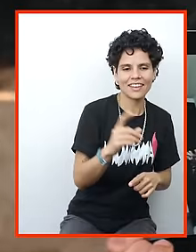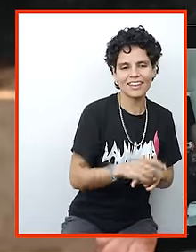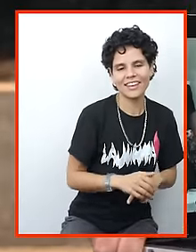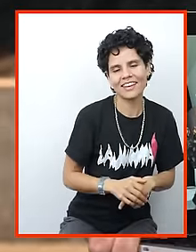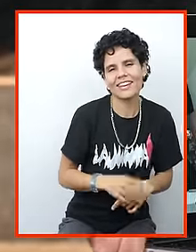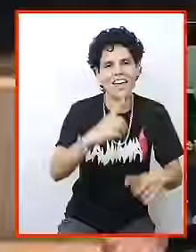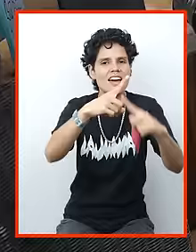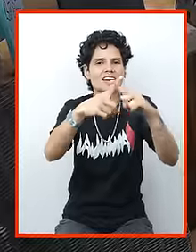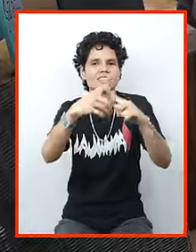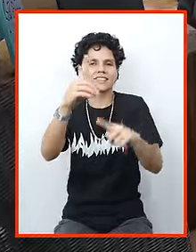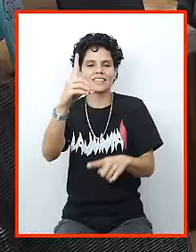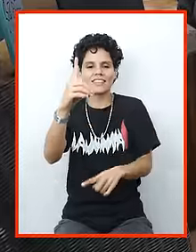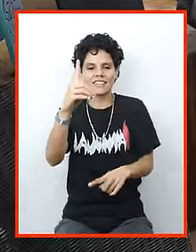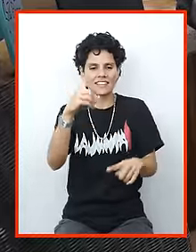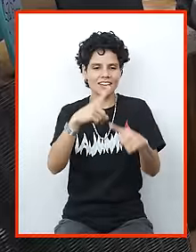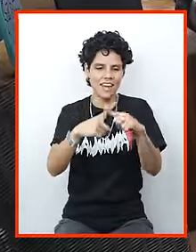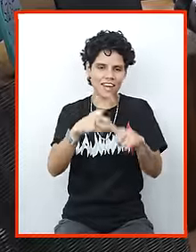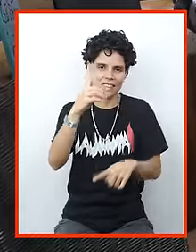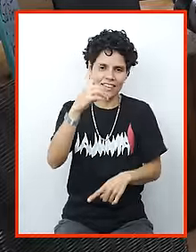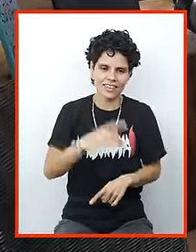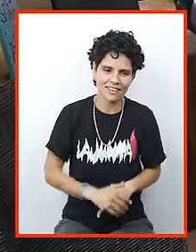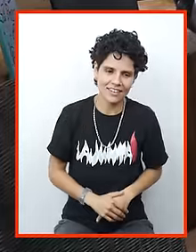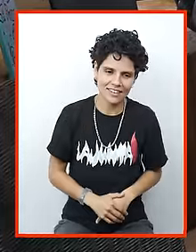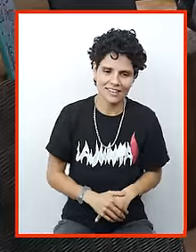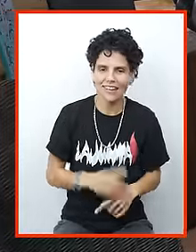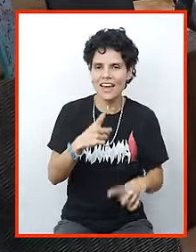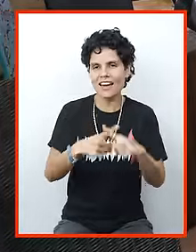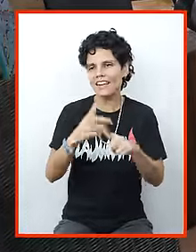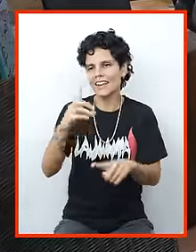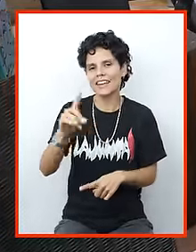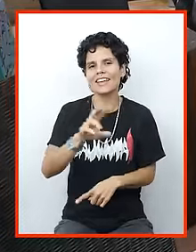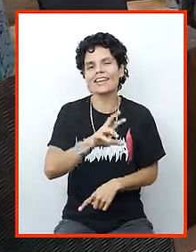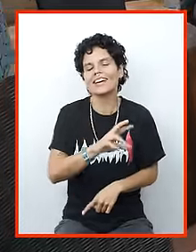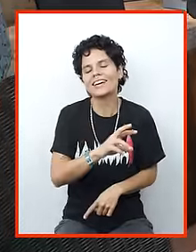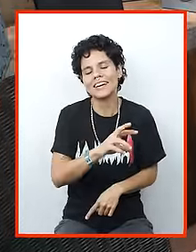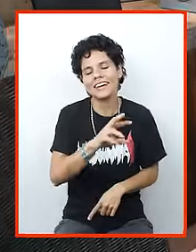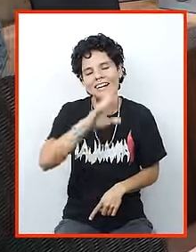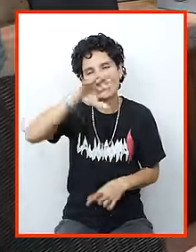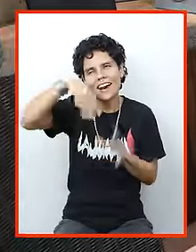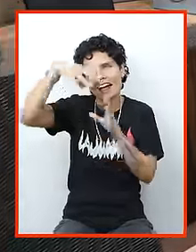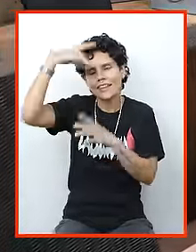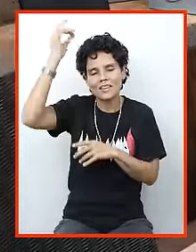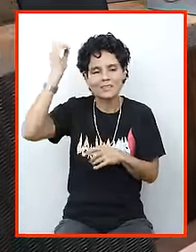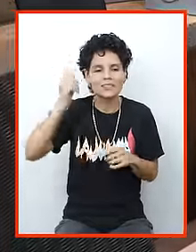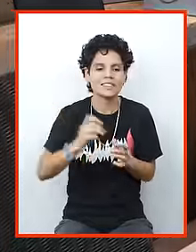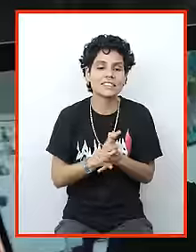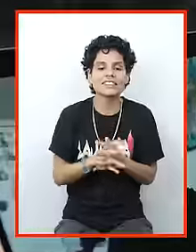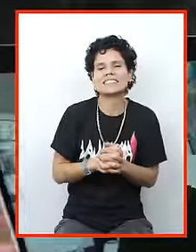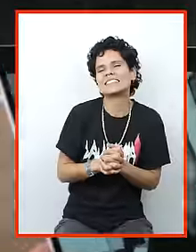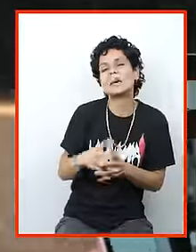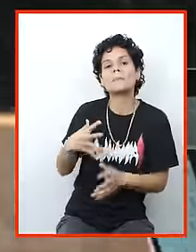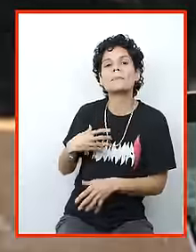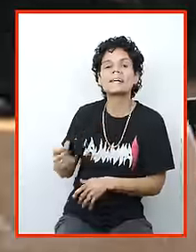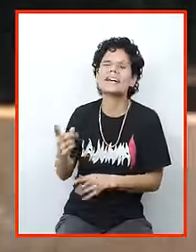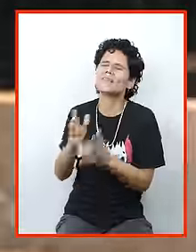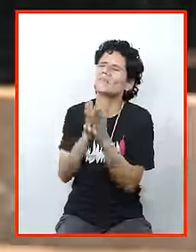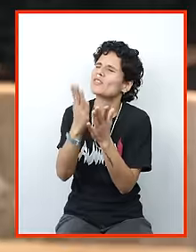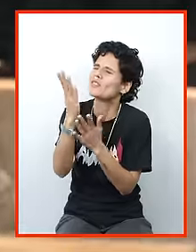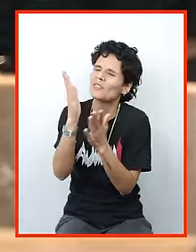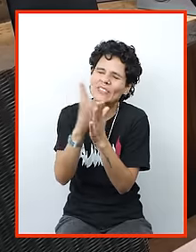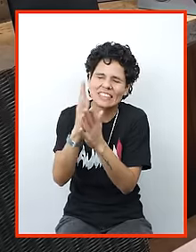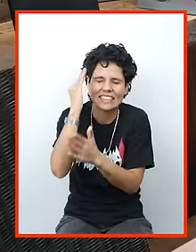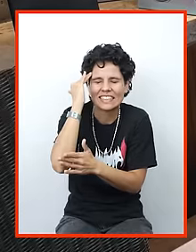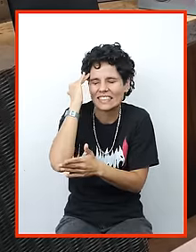XD. XD, XD, Chayanne. XD, random. Random. Esas son las palabras claras. Te pido perdón, Julieta, mi